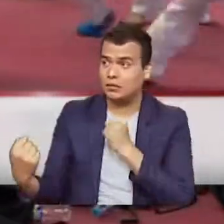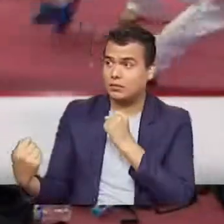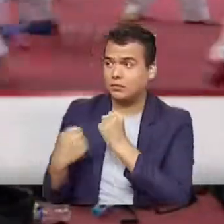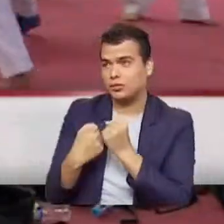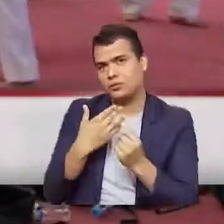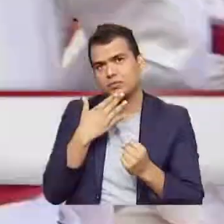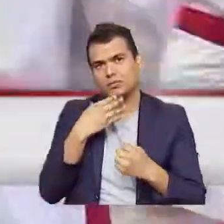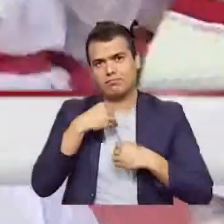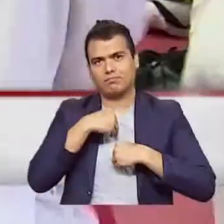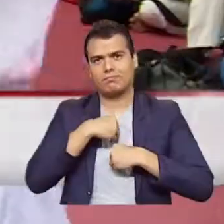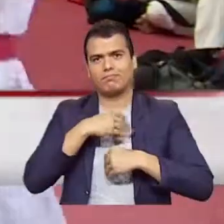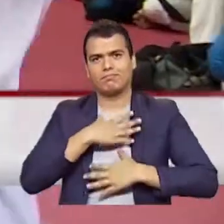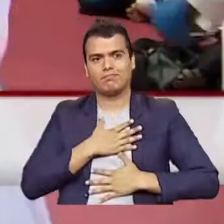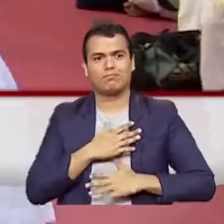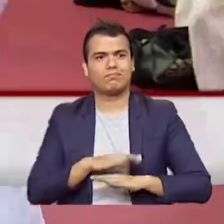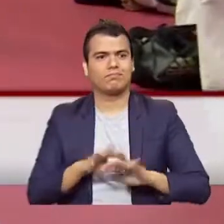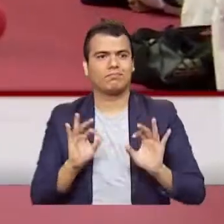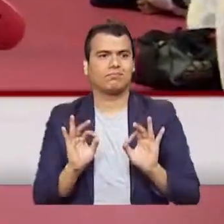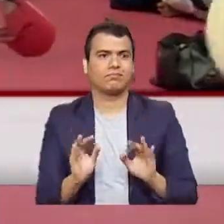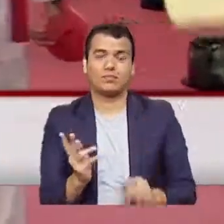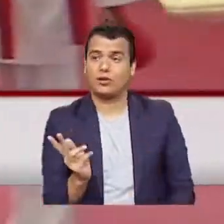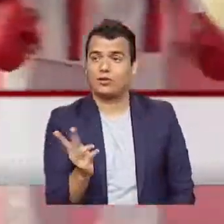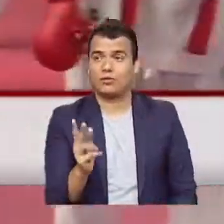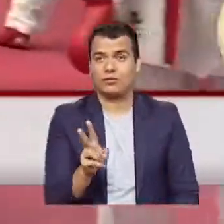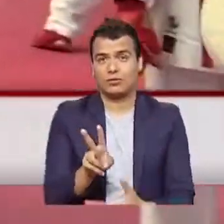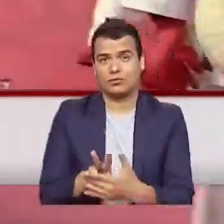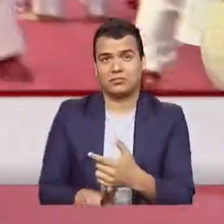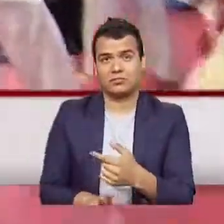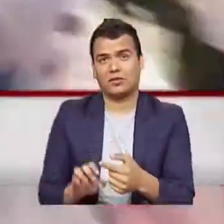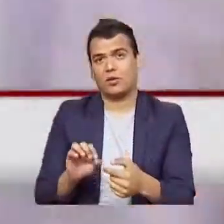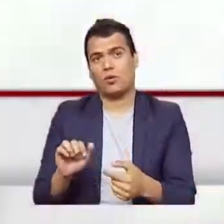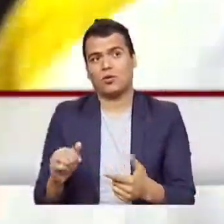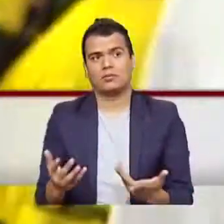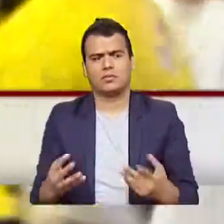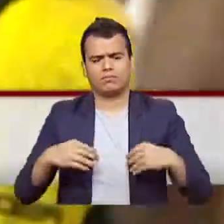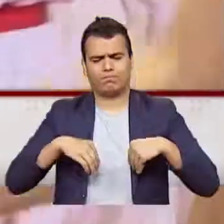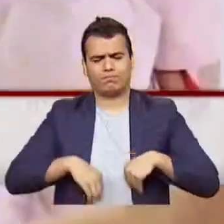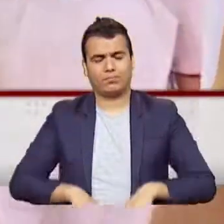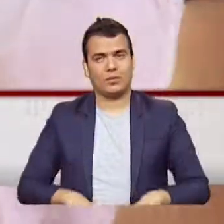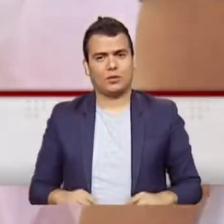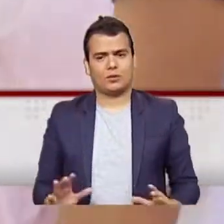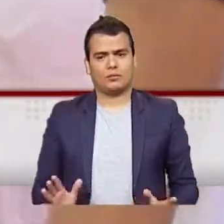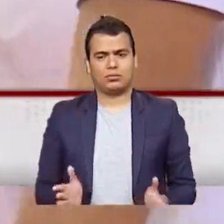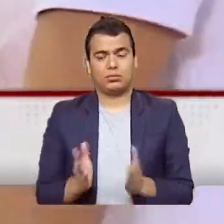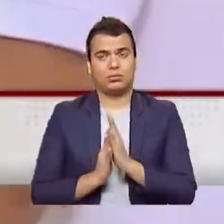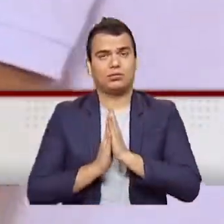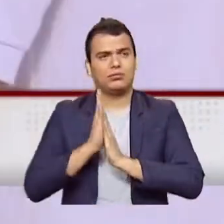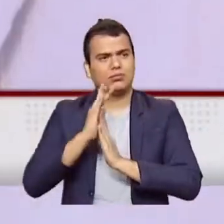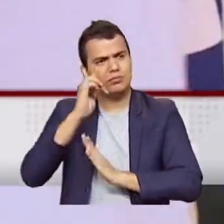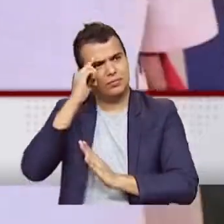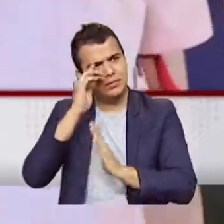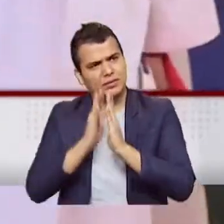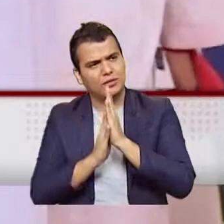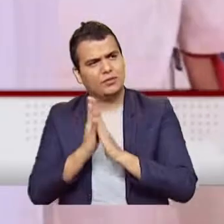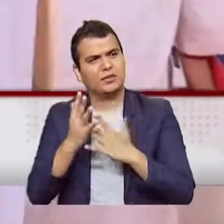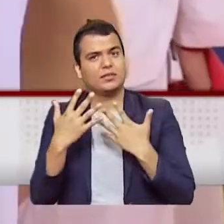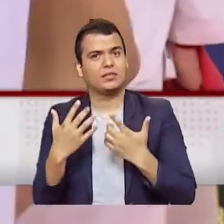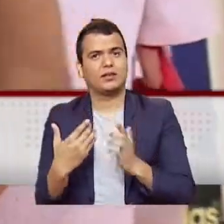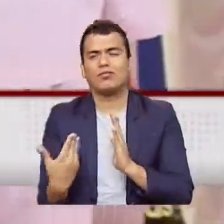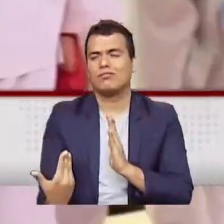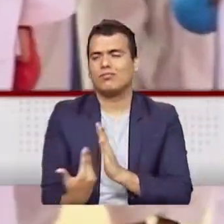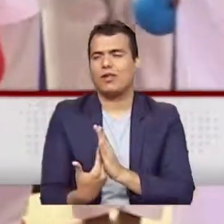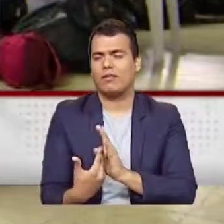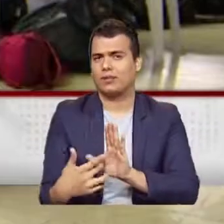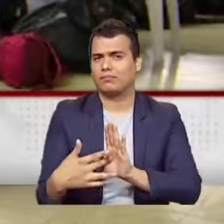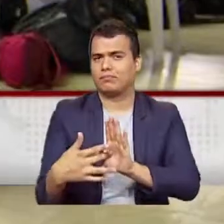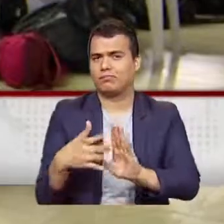las oportunidades. Para Juan y Sara, el deporte es su vida, es su motivación, por lo que se preparan día a día para demostrar por qué son los